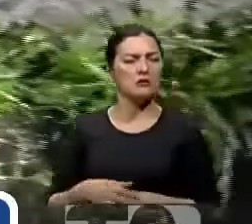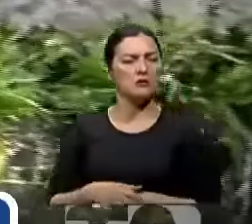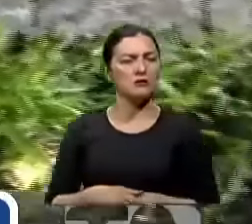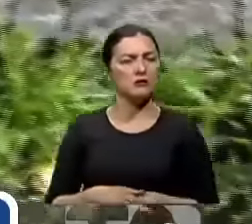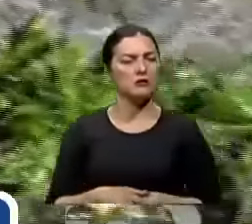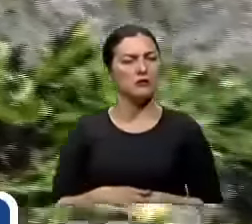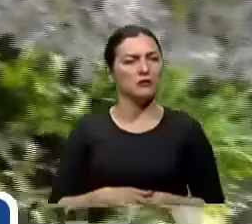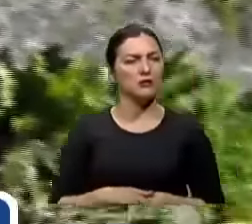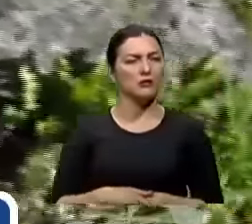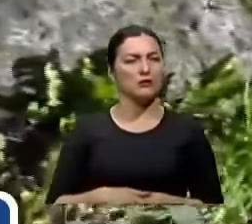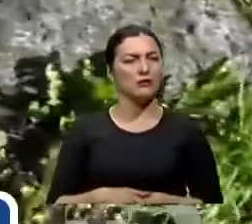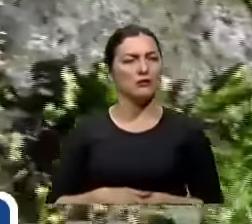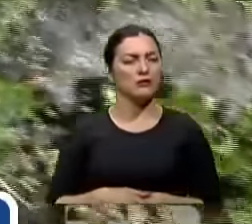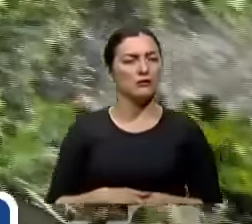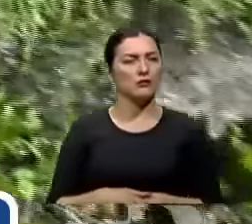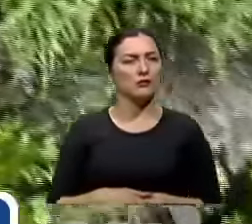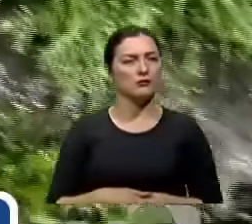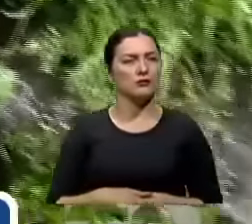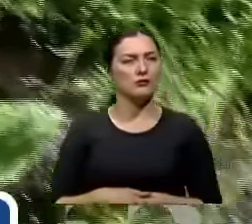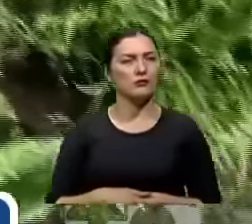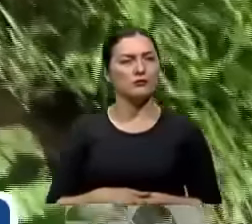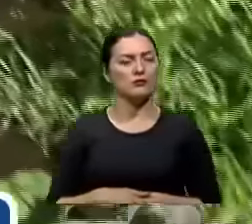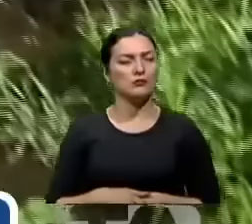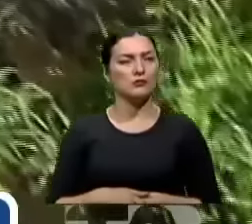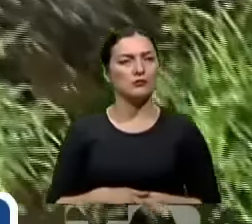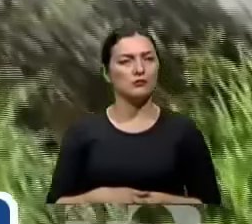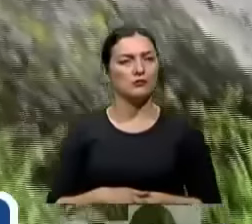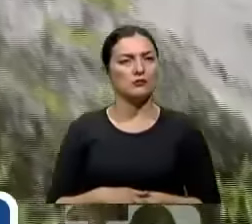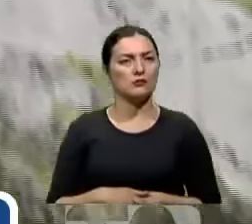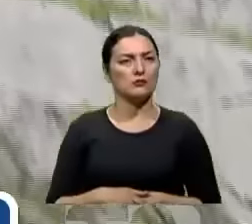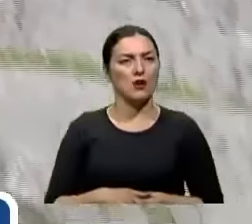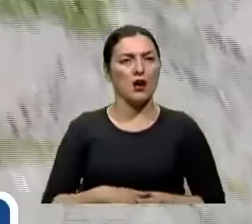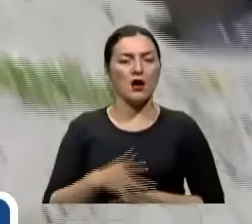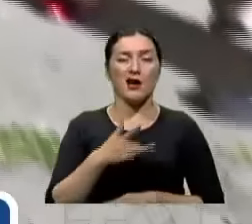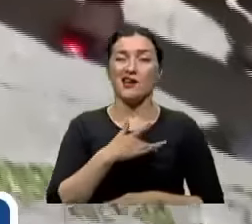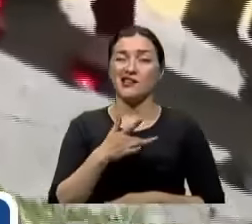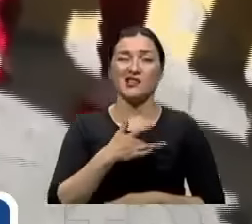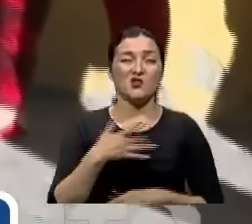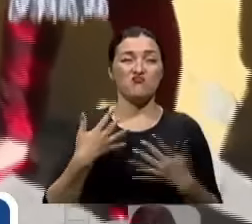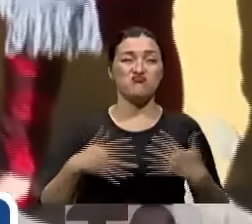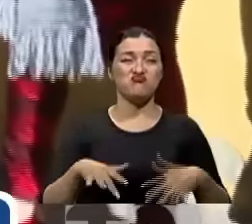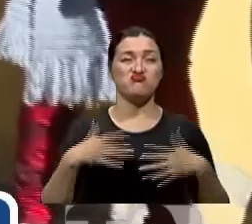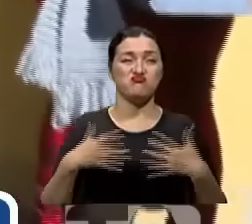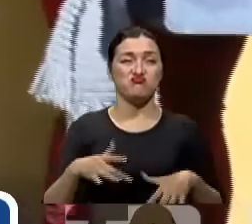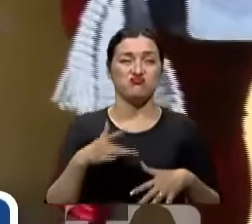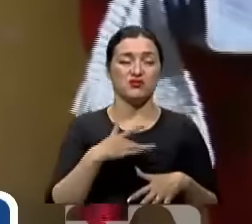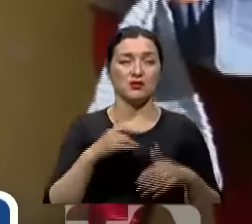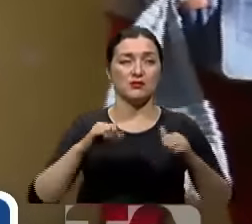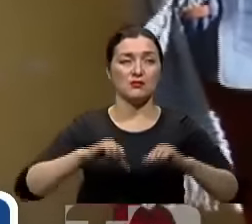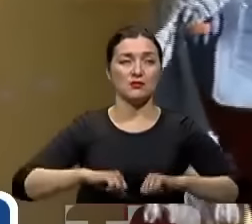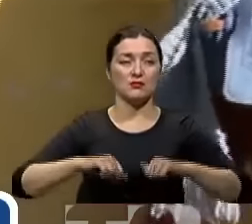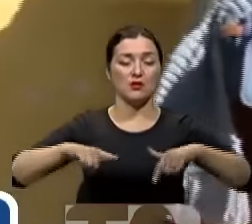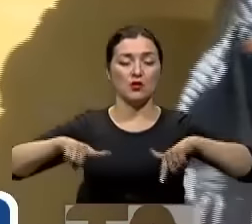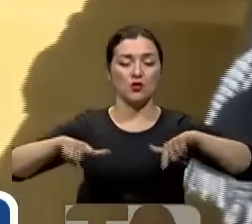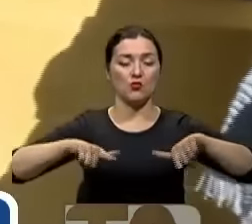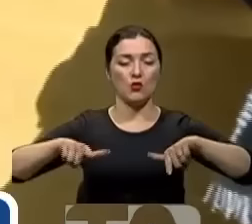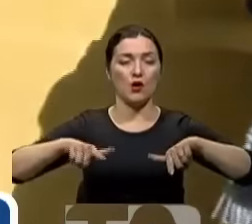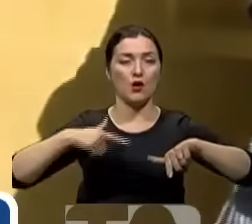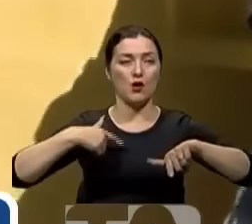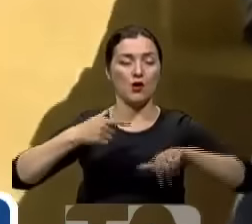ve muy desagradable, porque es ya para mí un mes. Lo que pasa es que yo casi como no paso aquí en el local, como